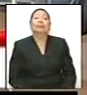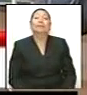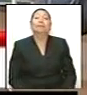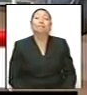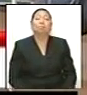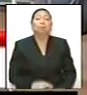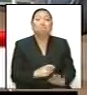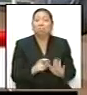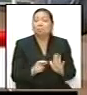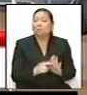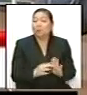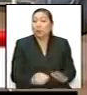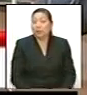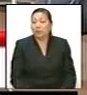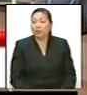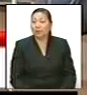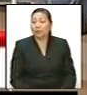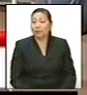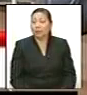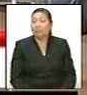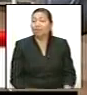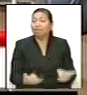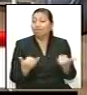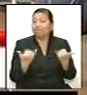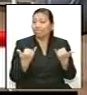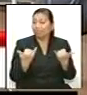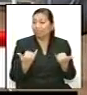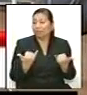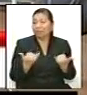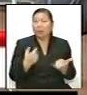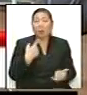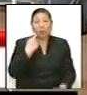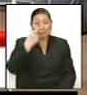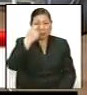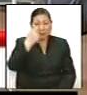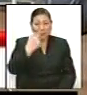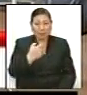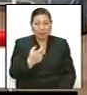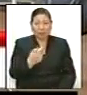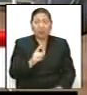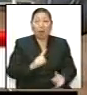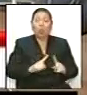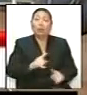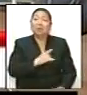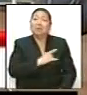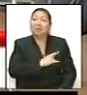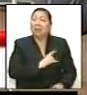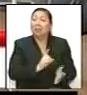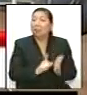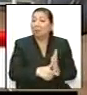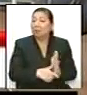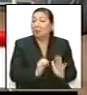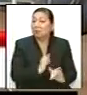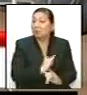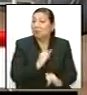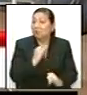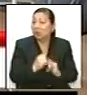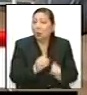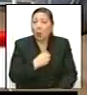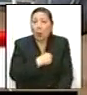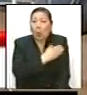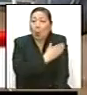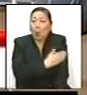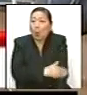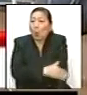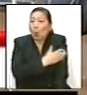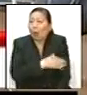los determinados proyectos. Y estos consultores pertenecían a determinadas universidades que después han terminado coludidas en otros